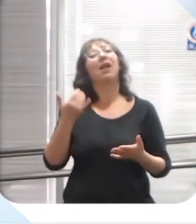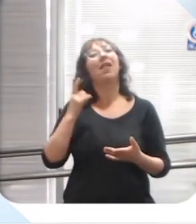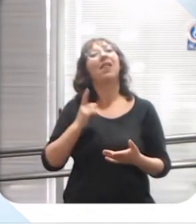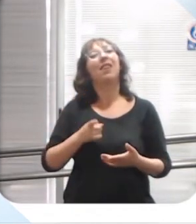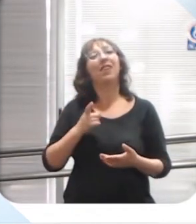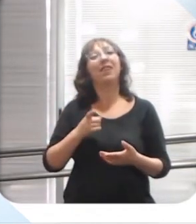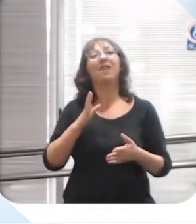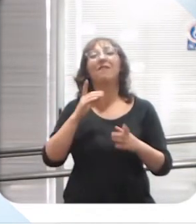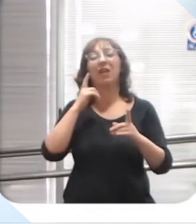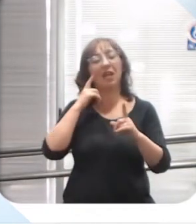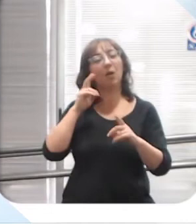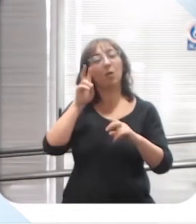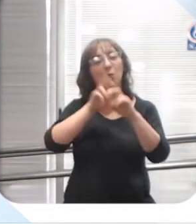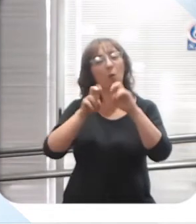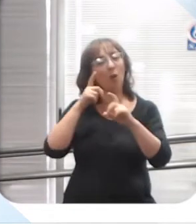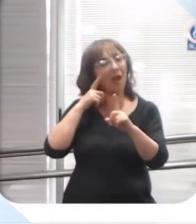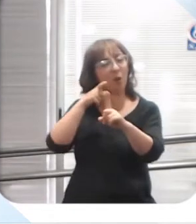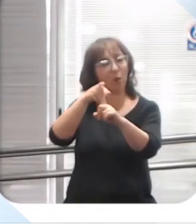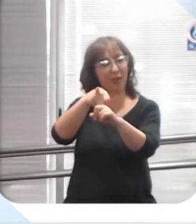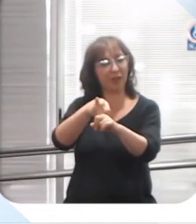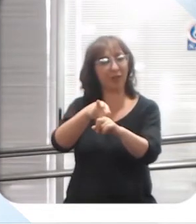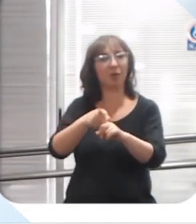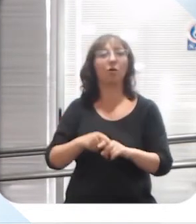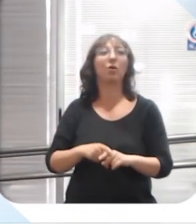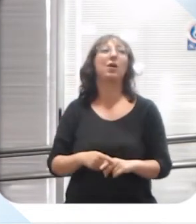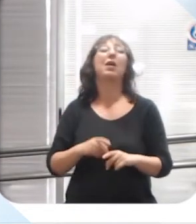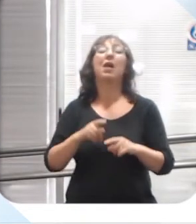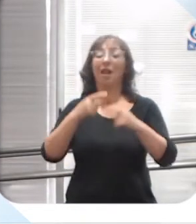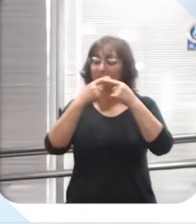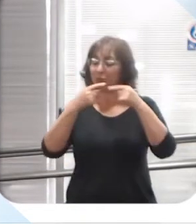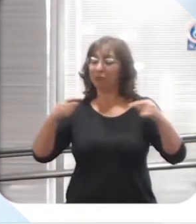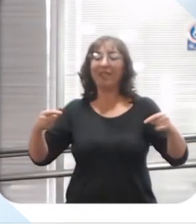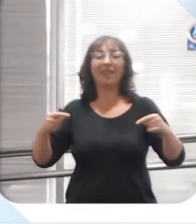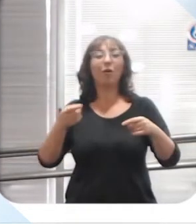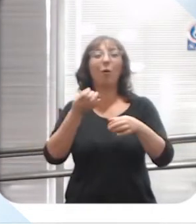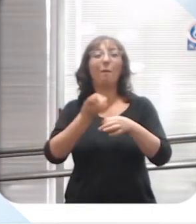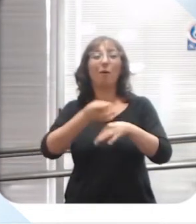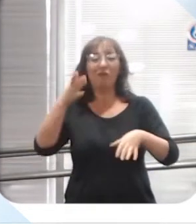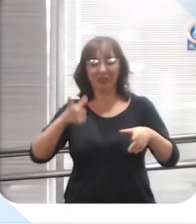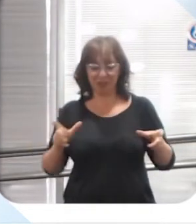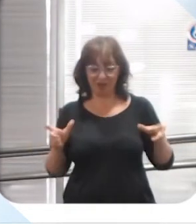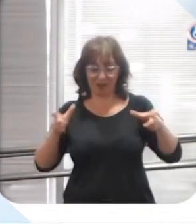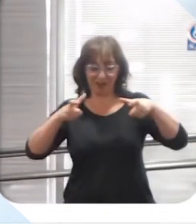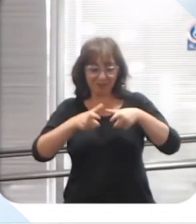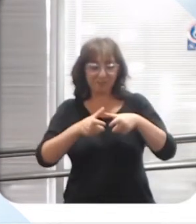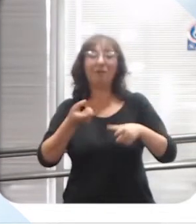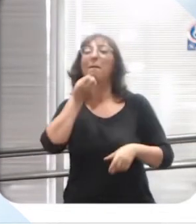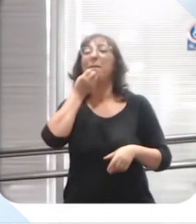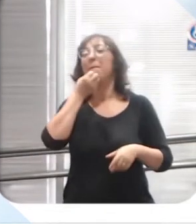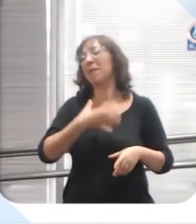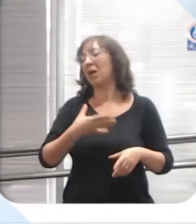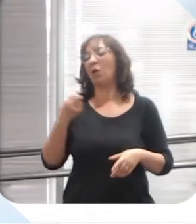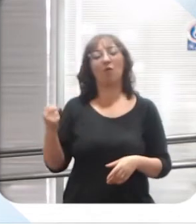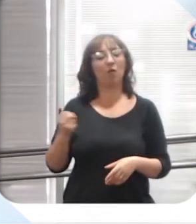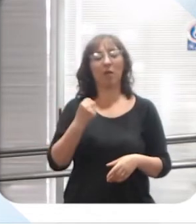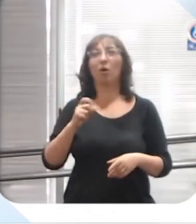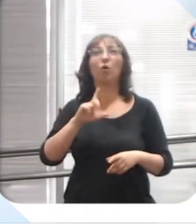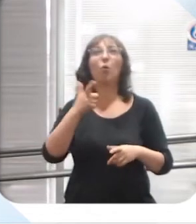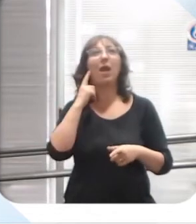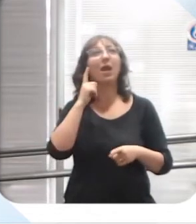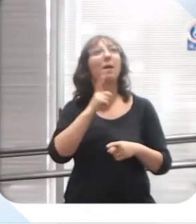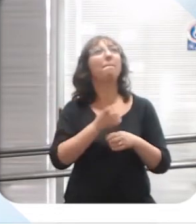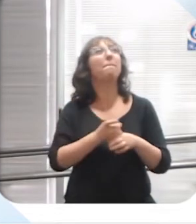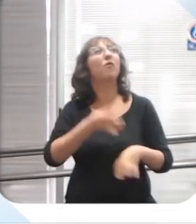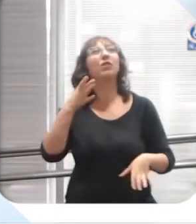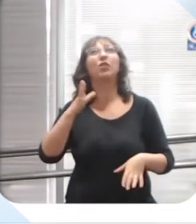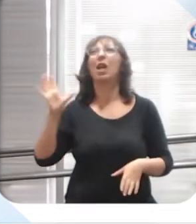que apuntar. Vuelvo a nombrar la interdisciplina porque para nosotros es fundamental. No hay ningún profesional